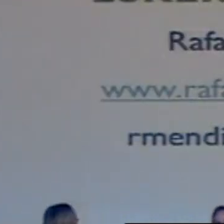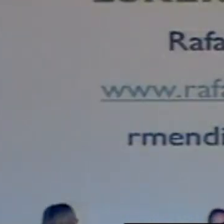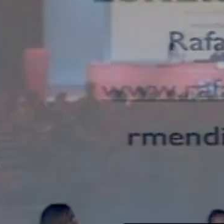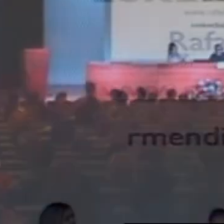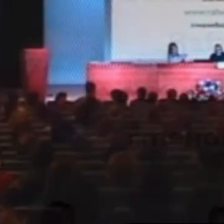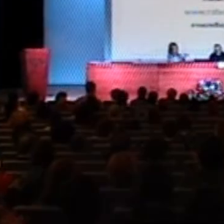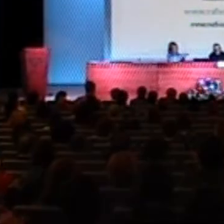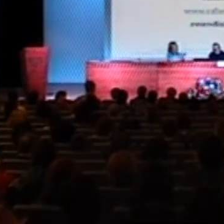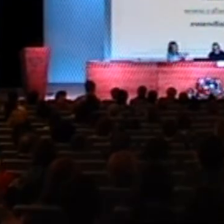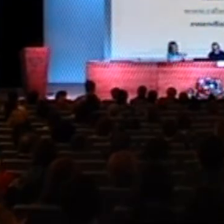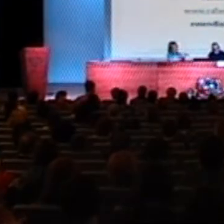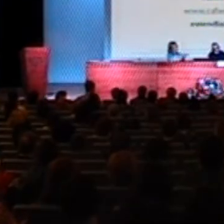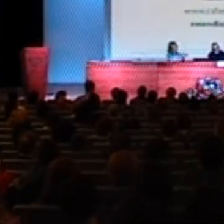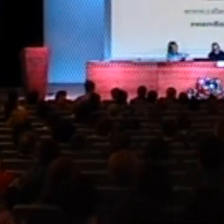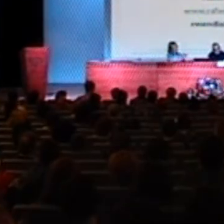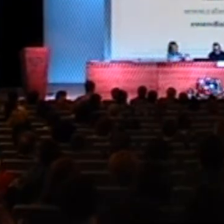muchas gracias